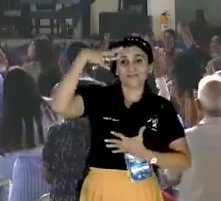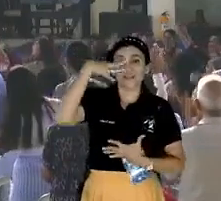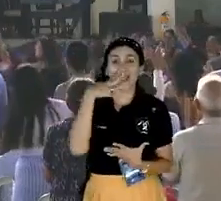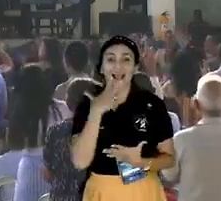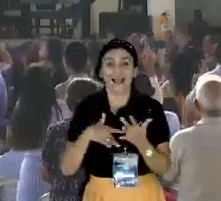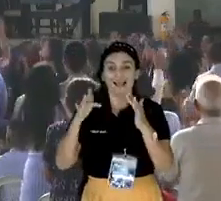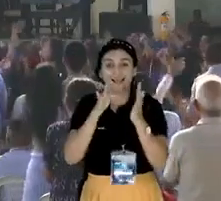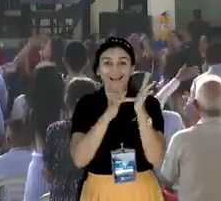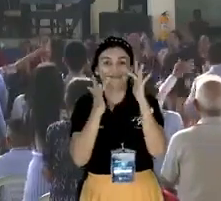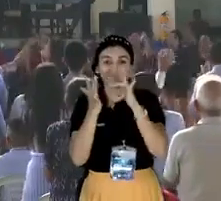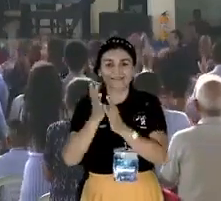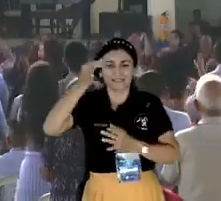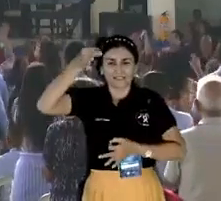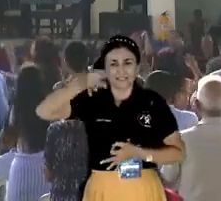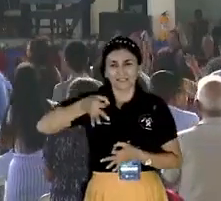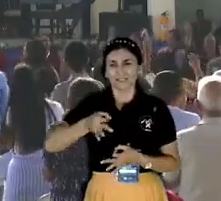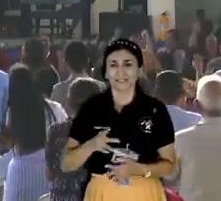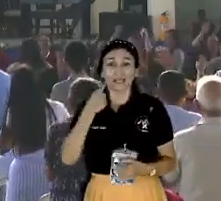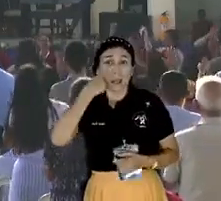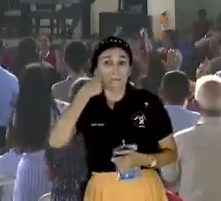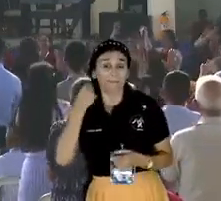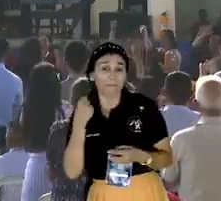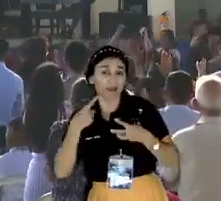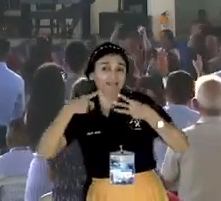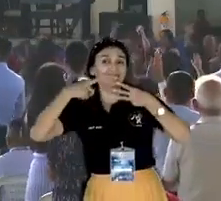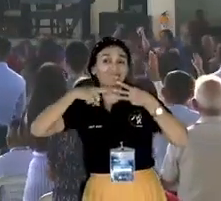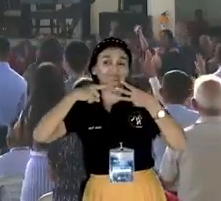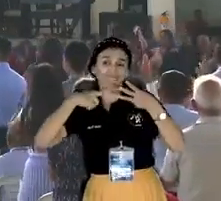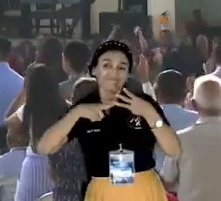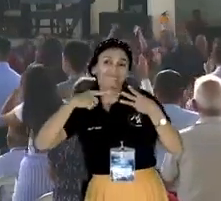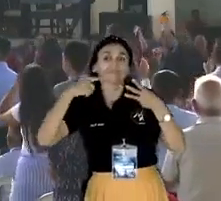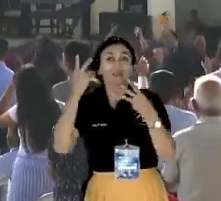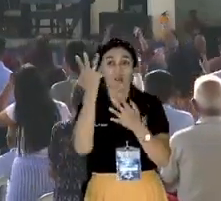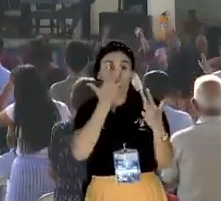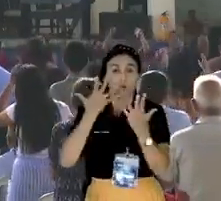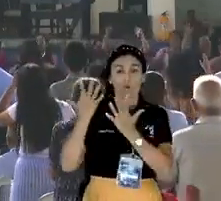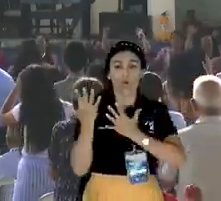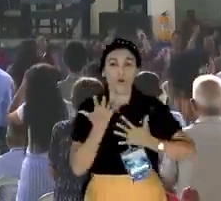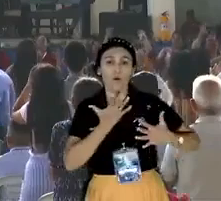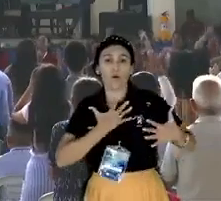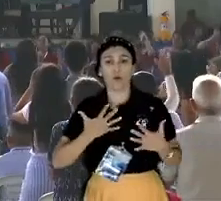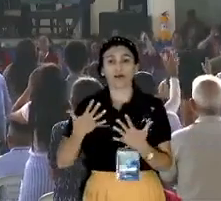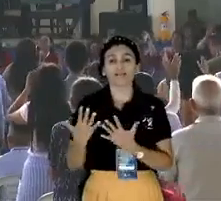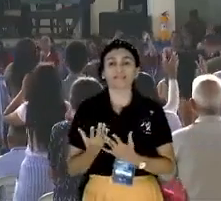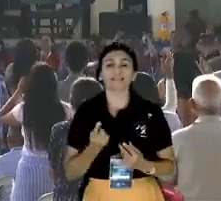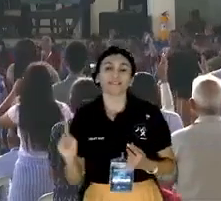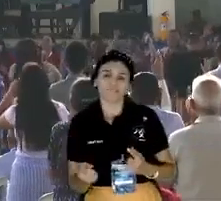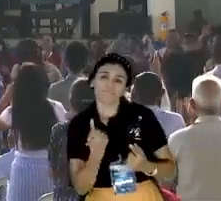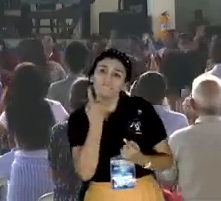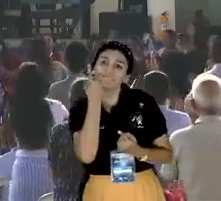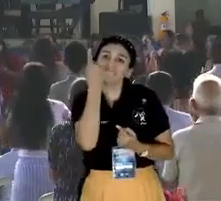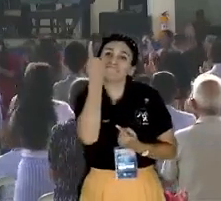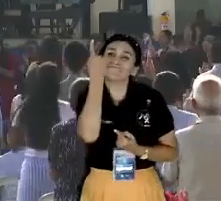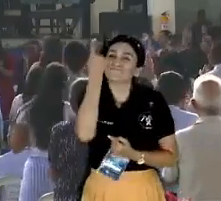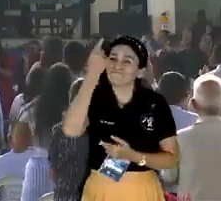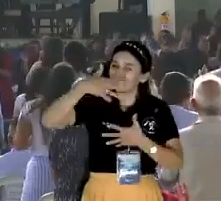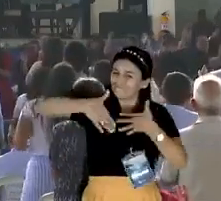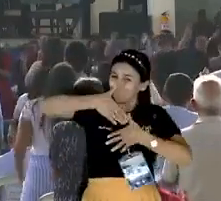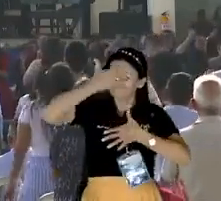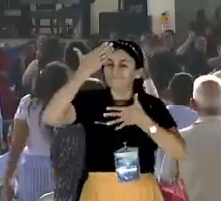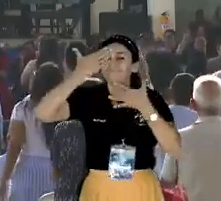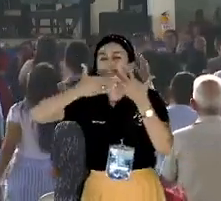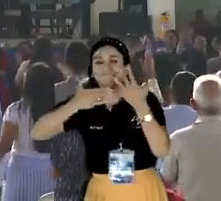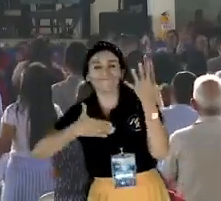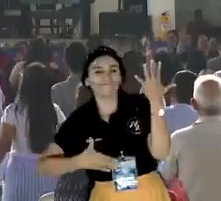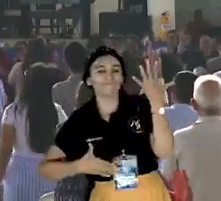el verdadero Dios. Es el Padre, es el Hijo y el Espíritu también. Único Dios que existe desde el principio.